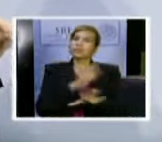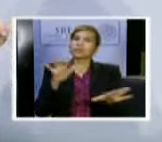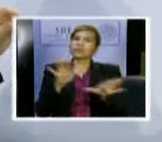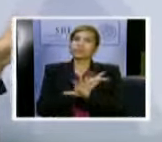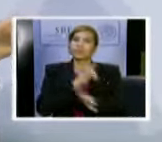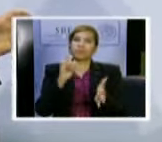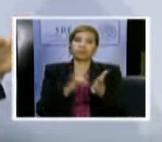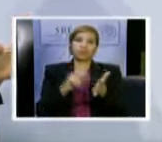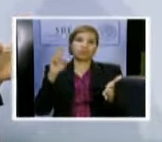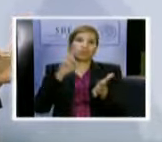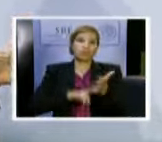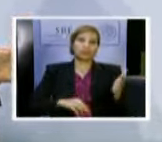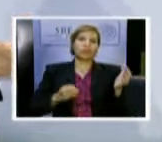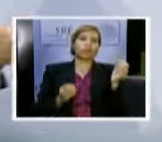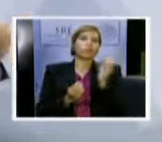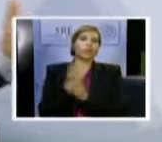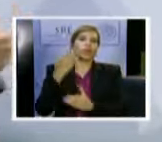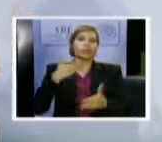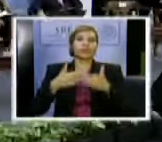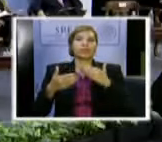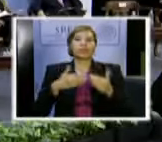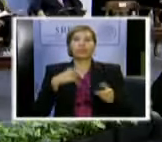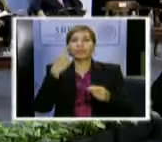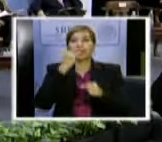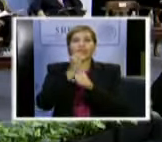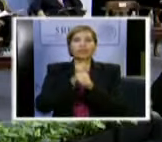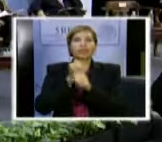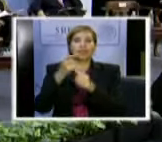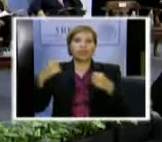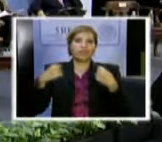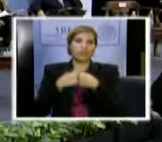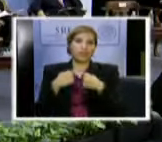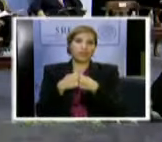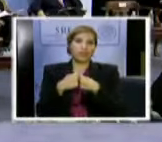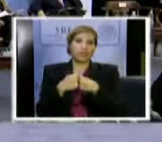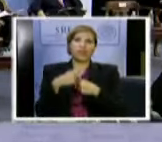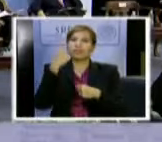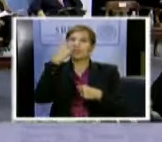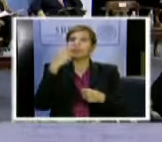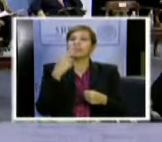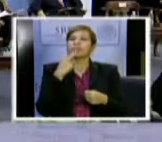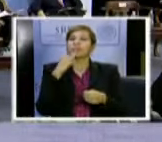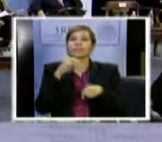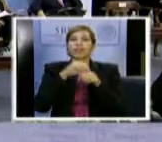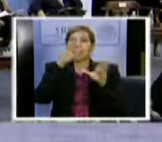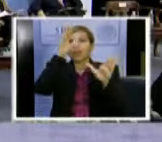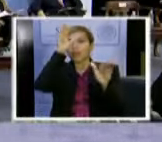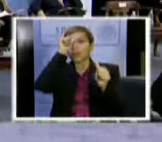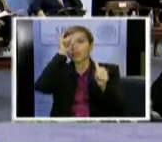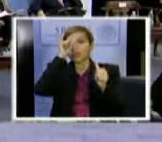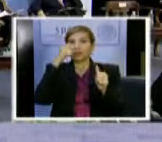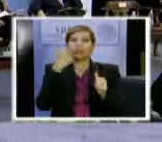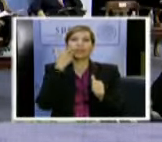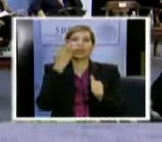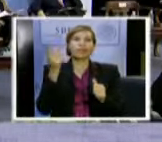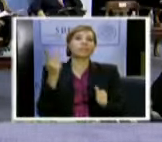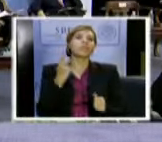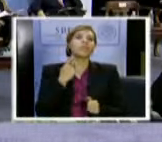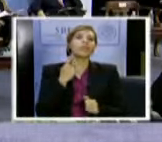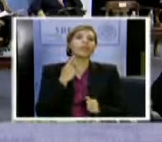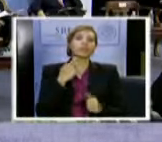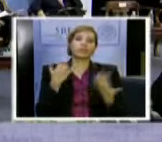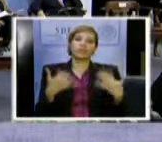modificación o la apertura de nuevos booths de inspección en la frontera es producto de esos acuerdos y una intención política